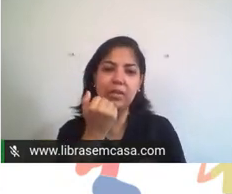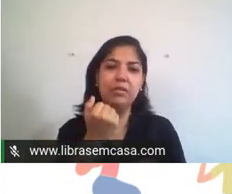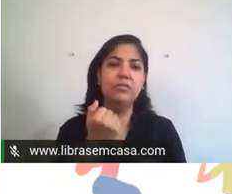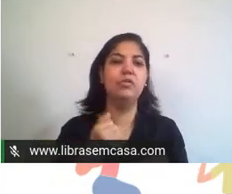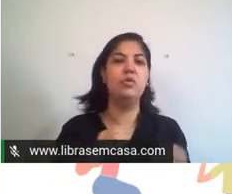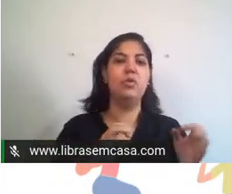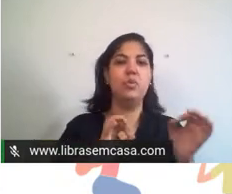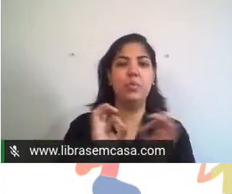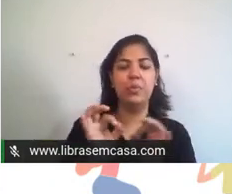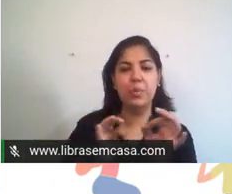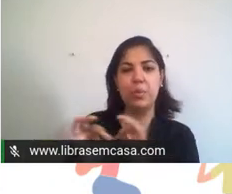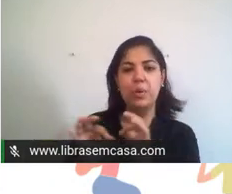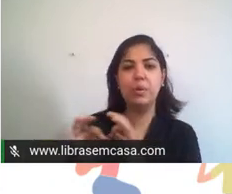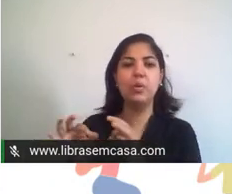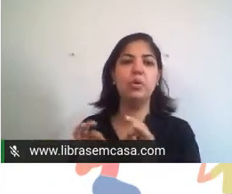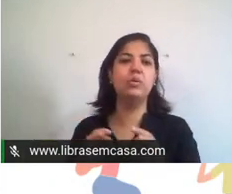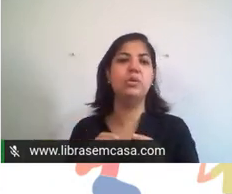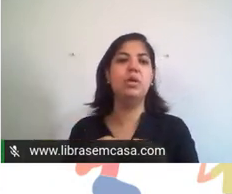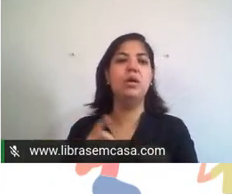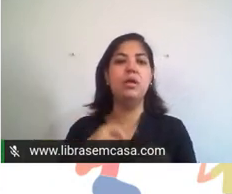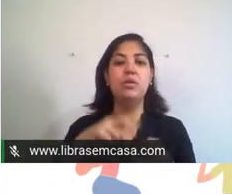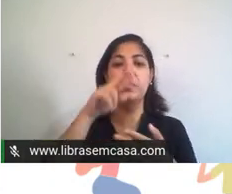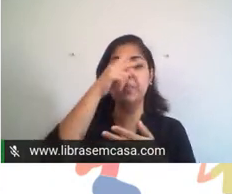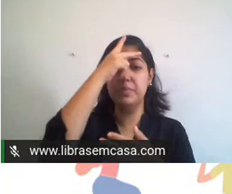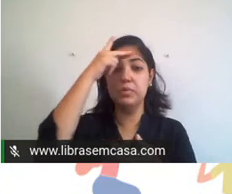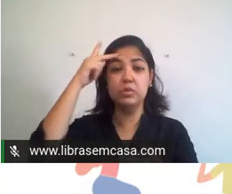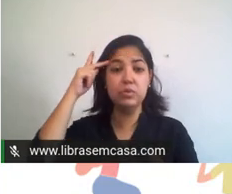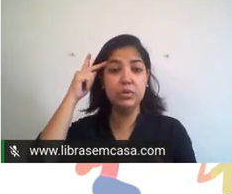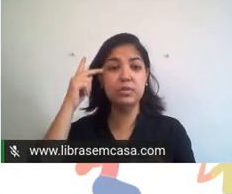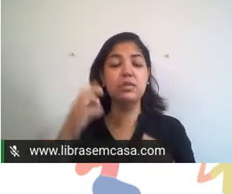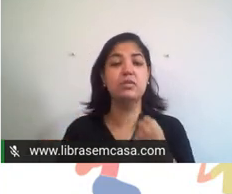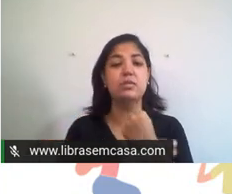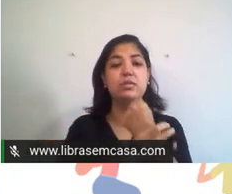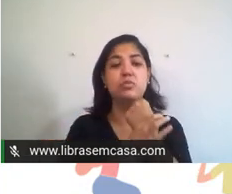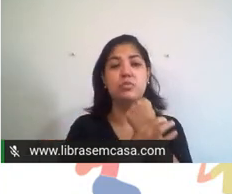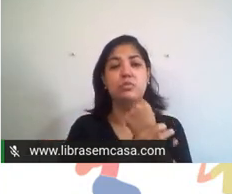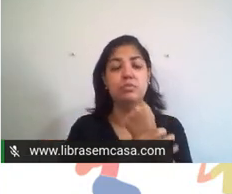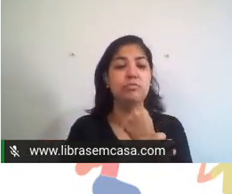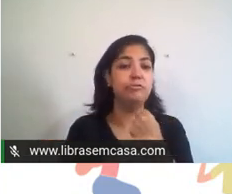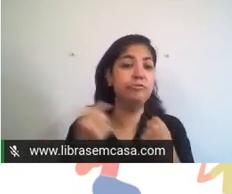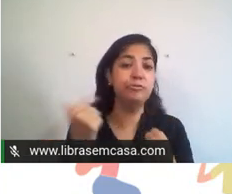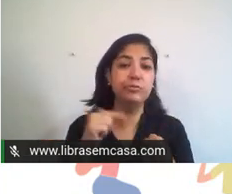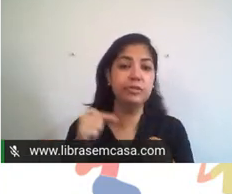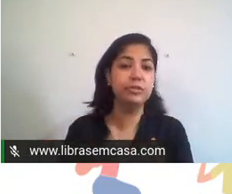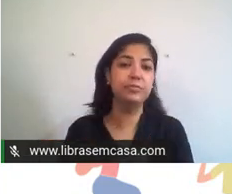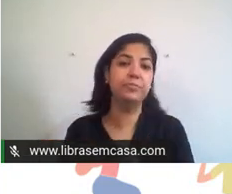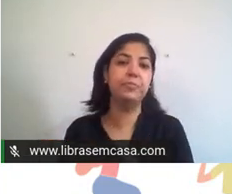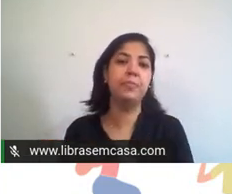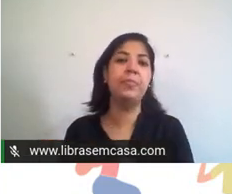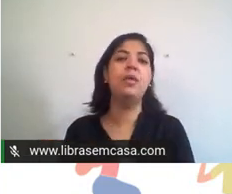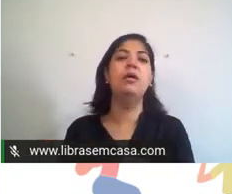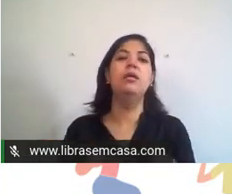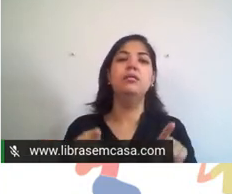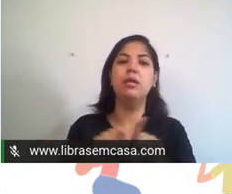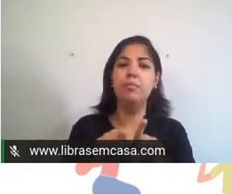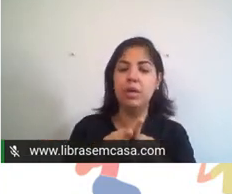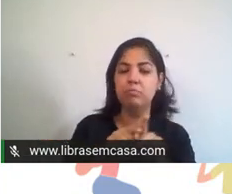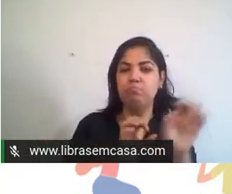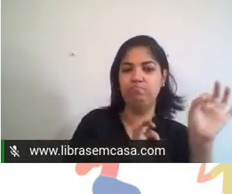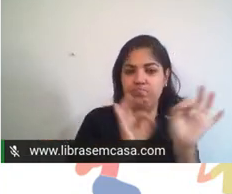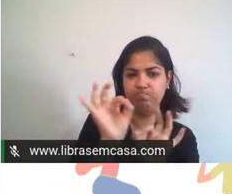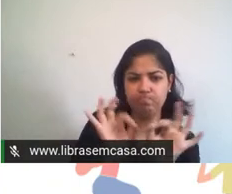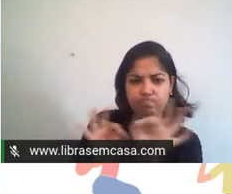y productoras agroecológicas, las personas que alimentaron a las personas en situación de inseguridad alimentaria. También fueron las personas organizadas de